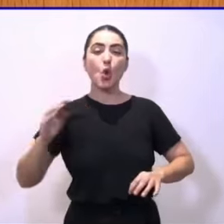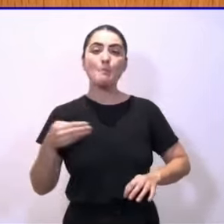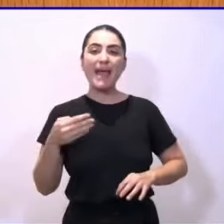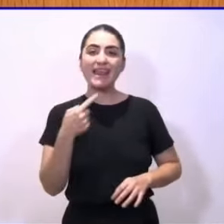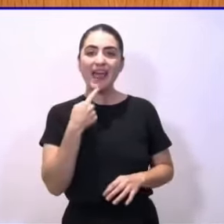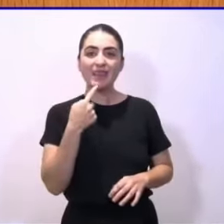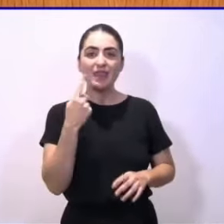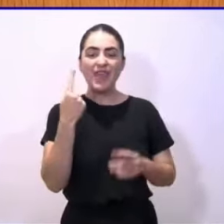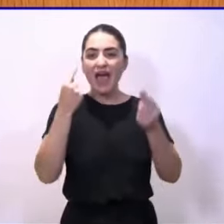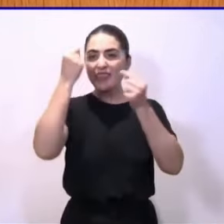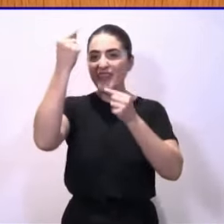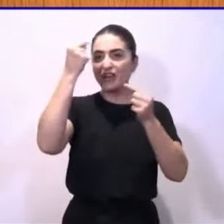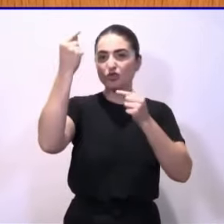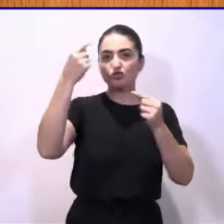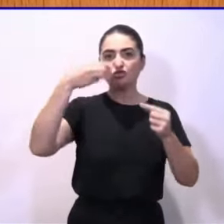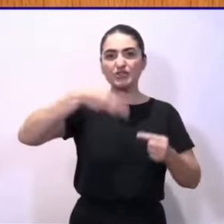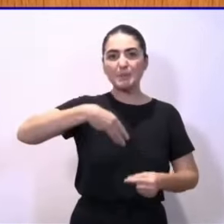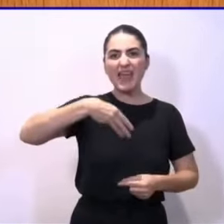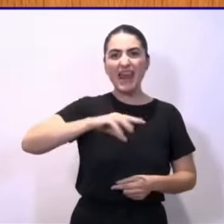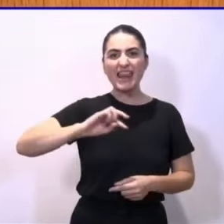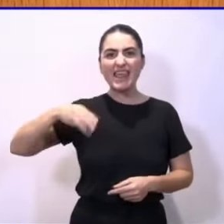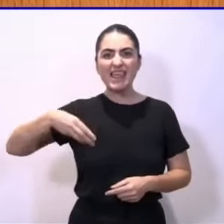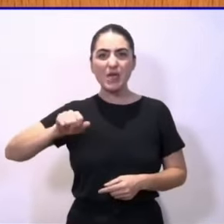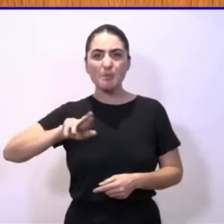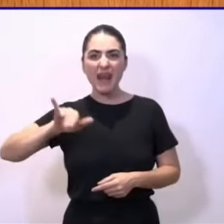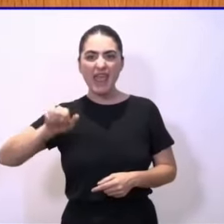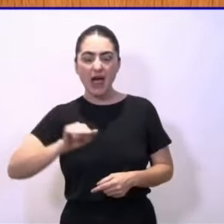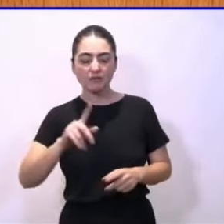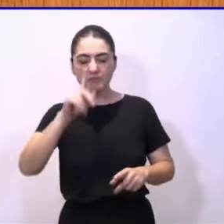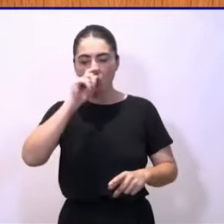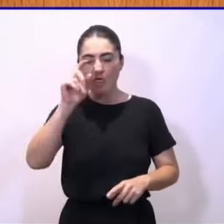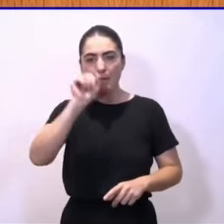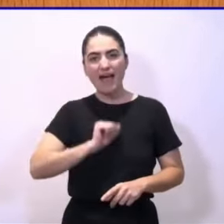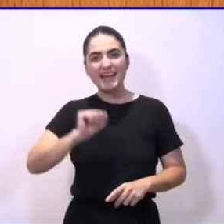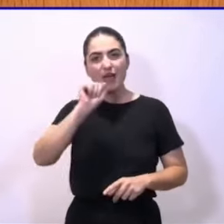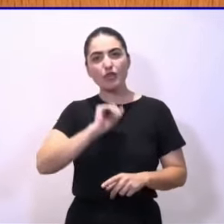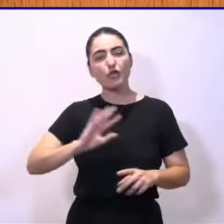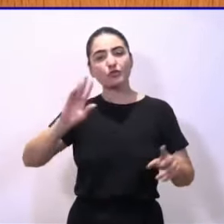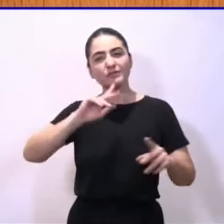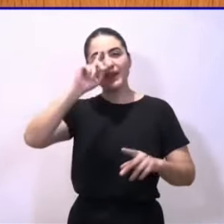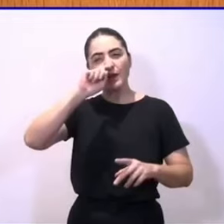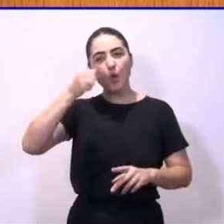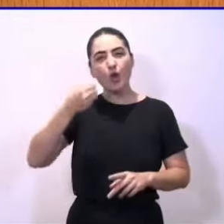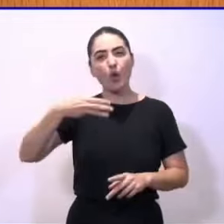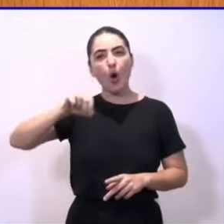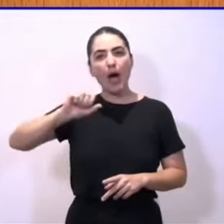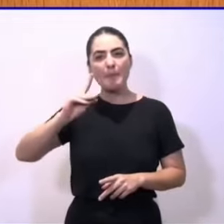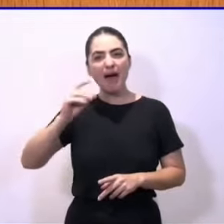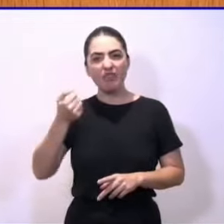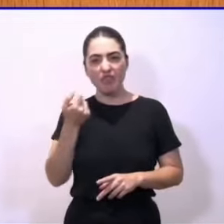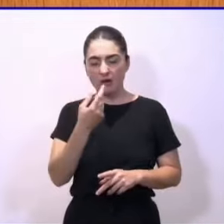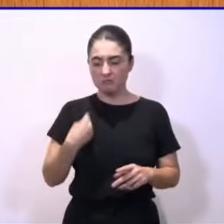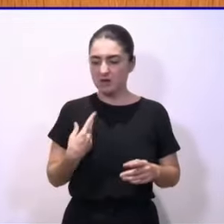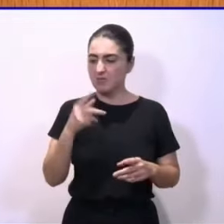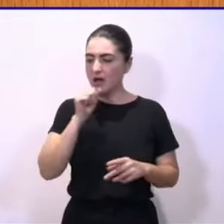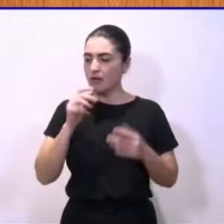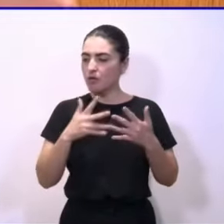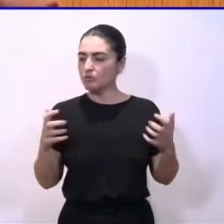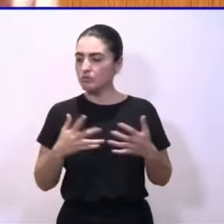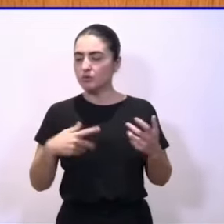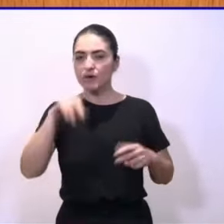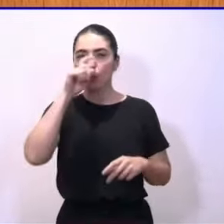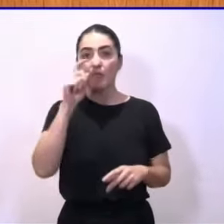de Miguel y María. A mí me recordaba la canción de Te recuerdo Amanda, de Víctor Jara, ¿verdad? Bueno, pues la precariedad de los